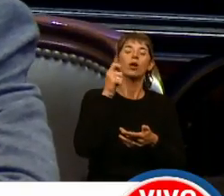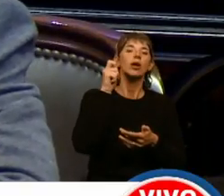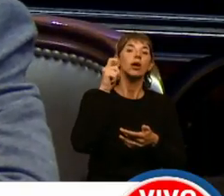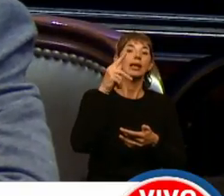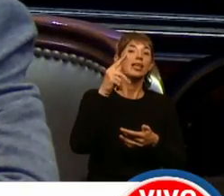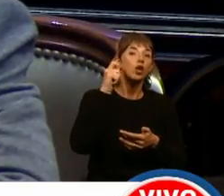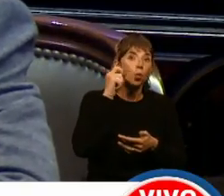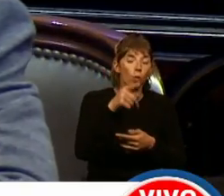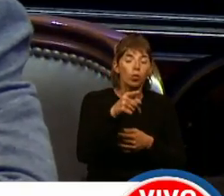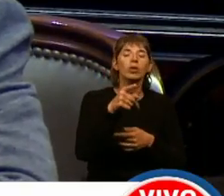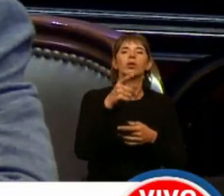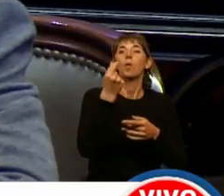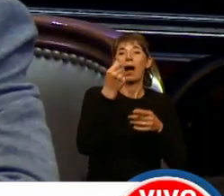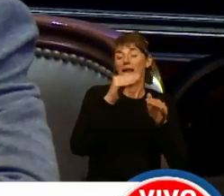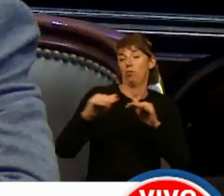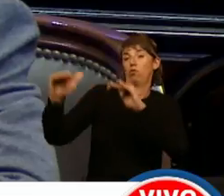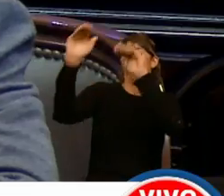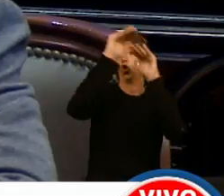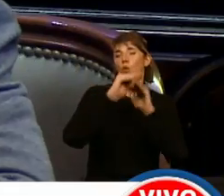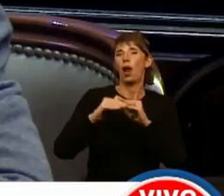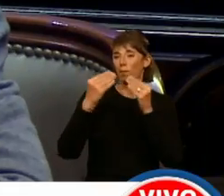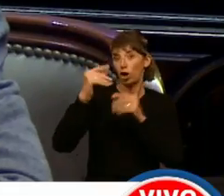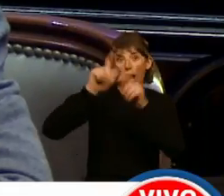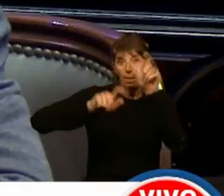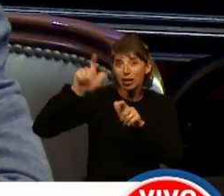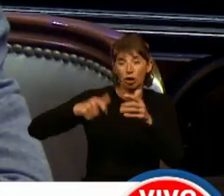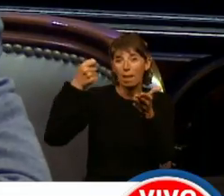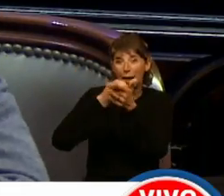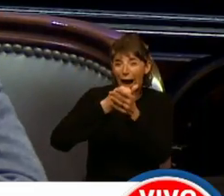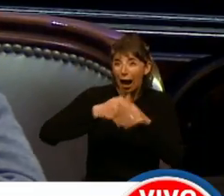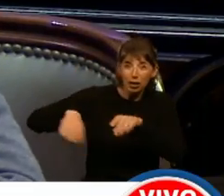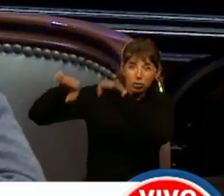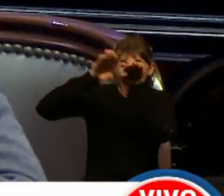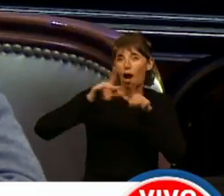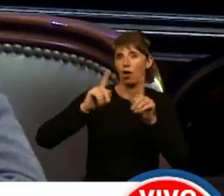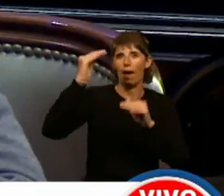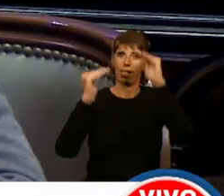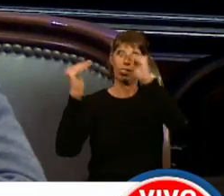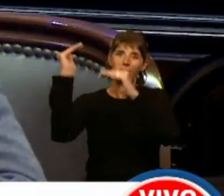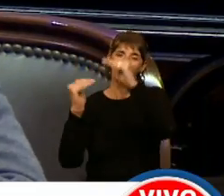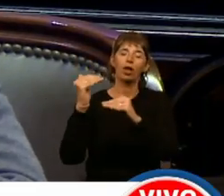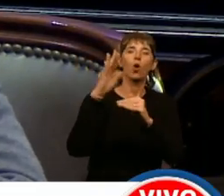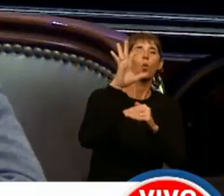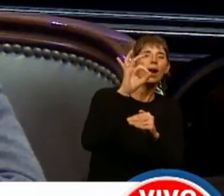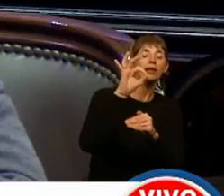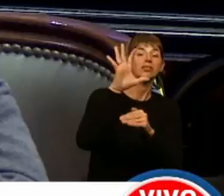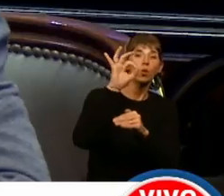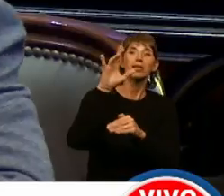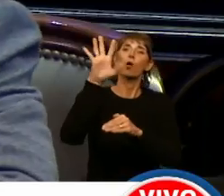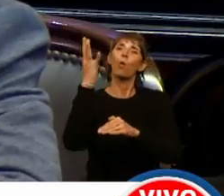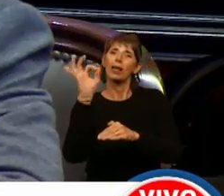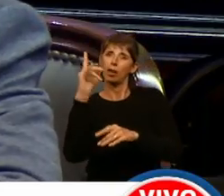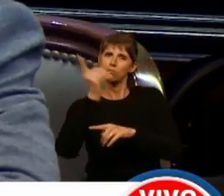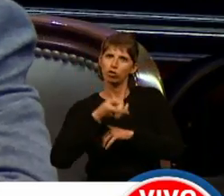mismo en el mercado mayorista al usuario final no le sale lo mismo tenemos diferencias de 40 de 50 por ciento entre las tarifas